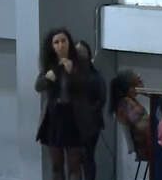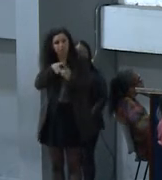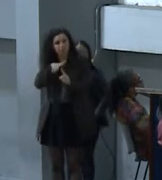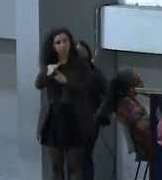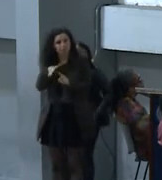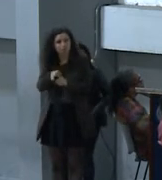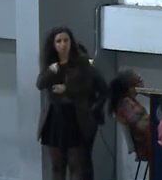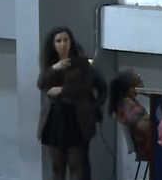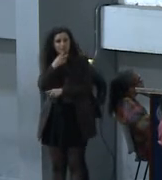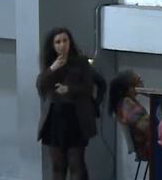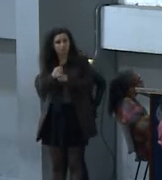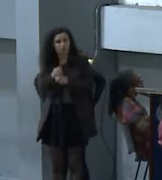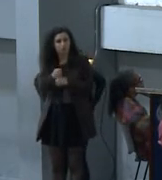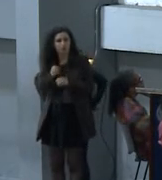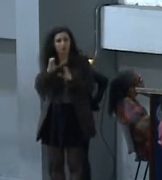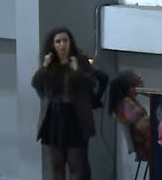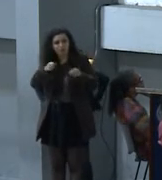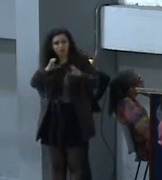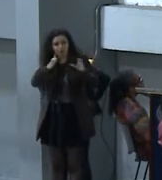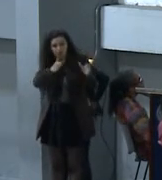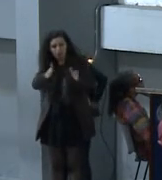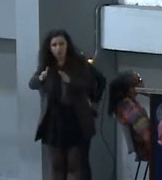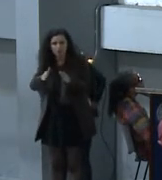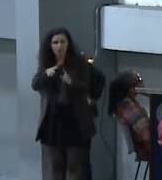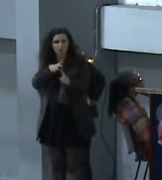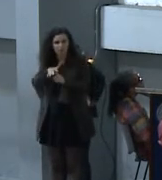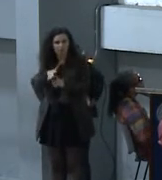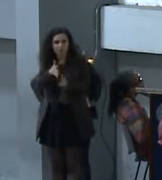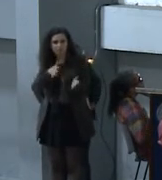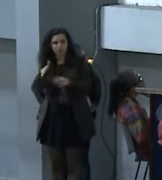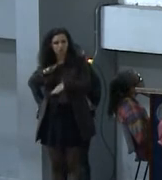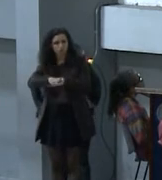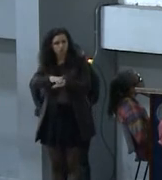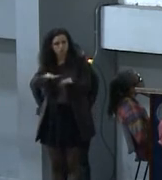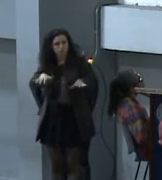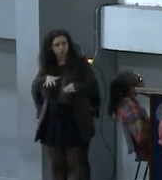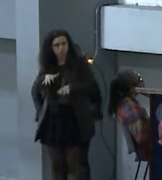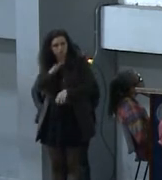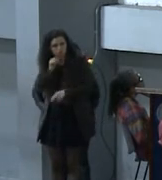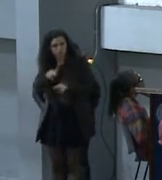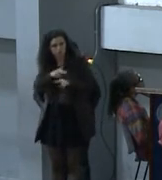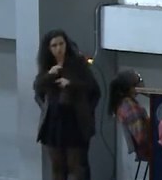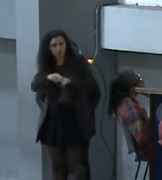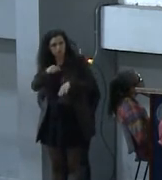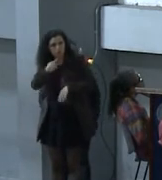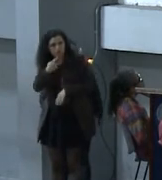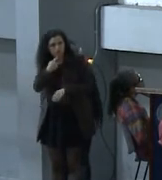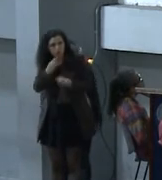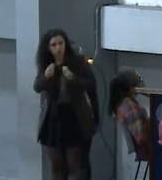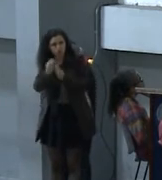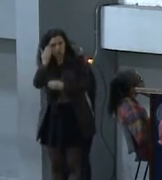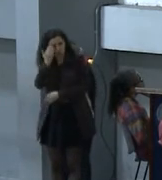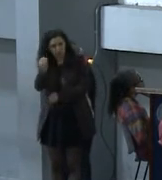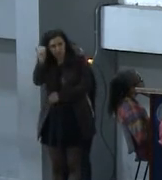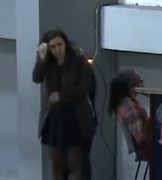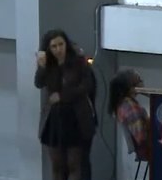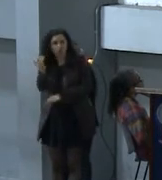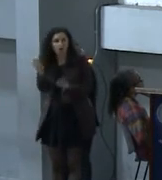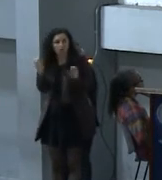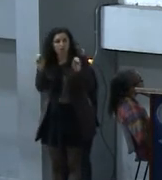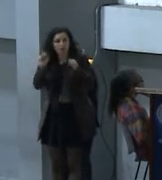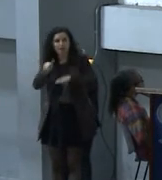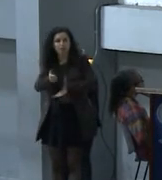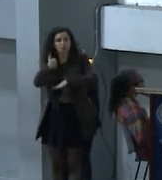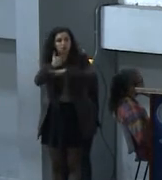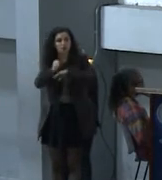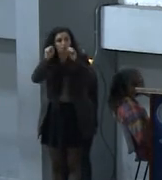de manera sustancial el desarrollo normal de las actividades académicas de la universidad, determinadas por el Consejo Académico, podrá el rector,